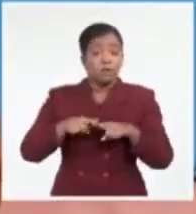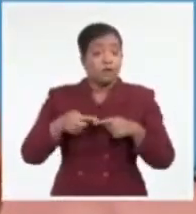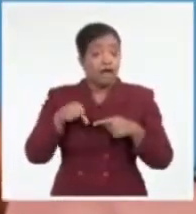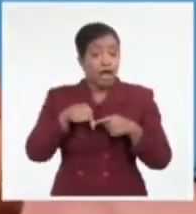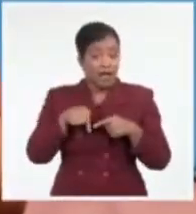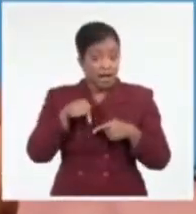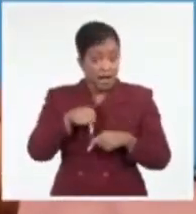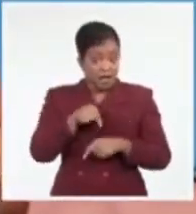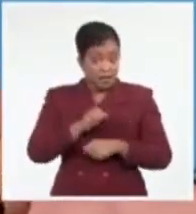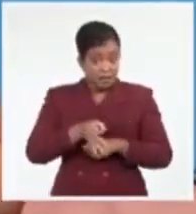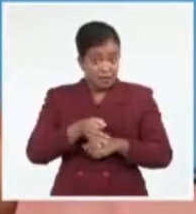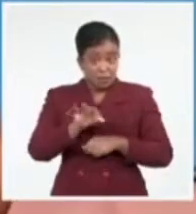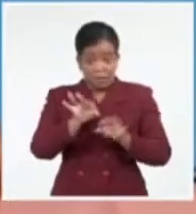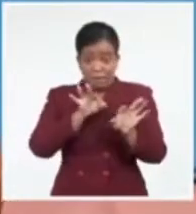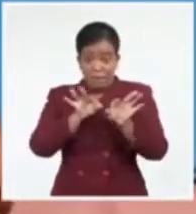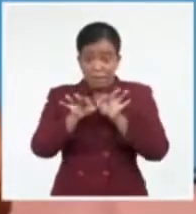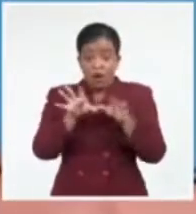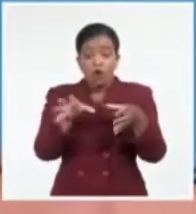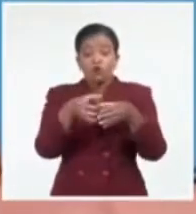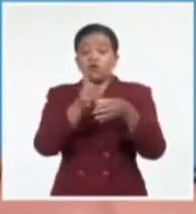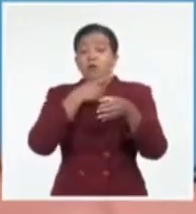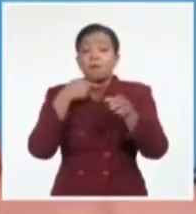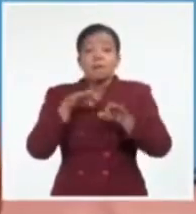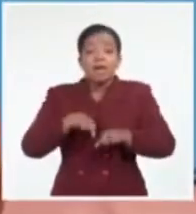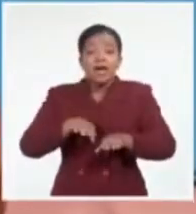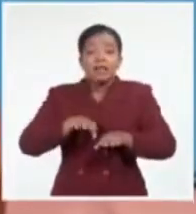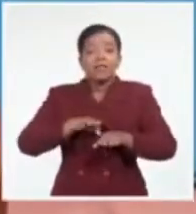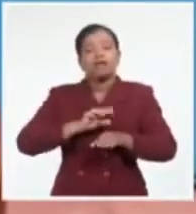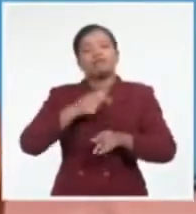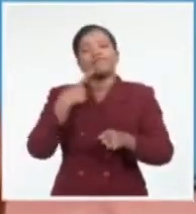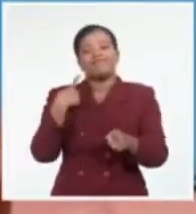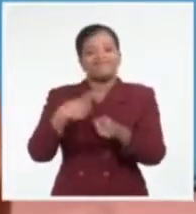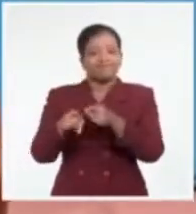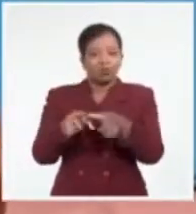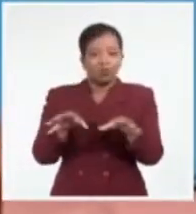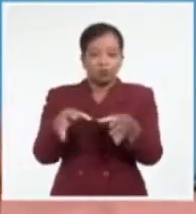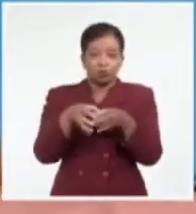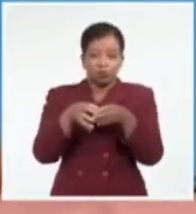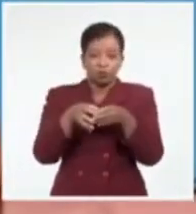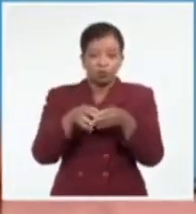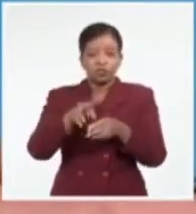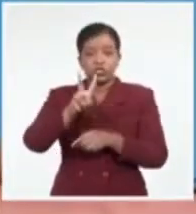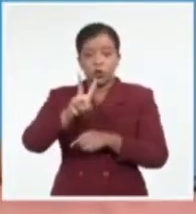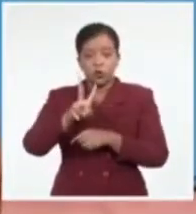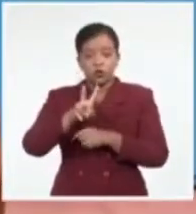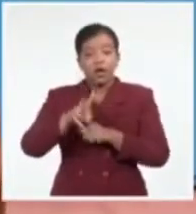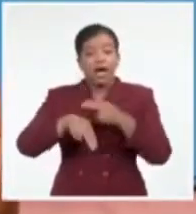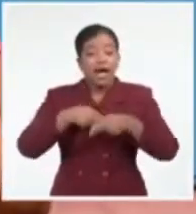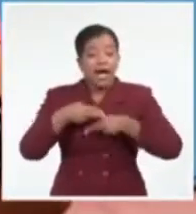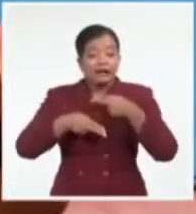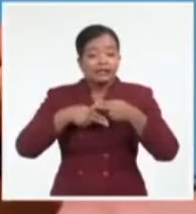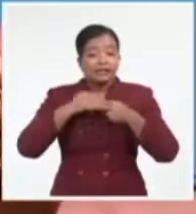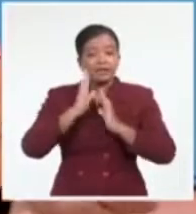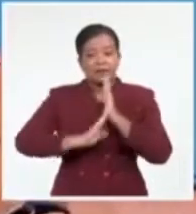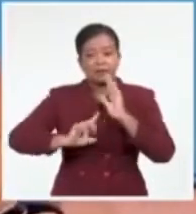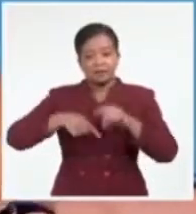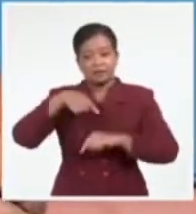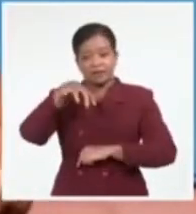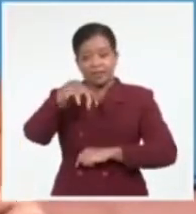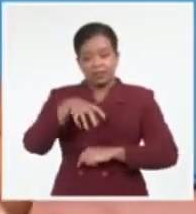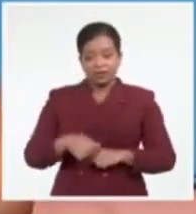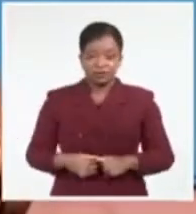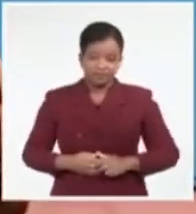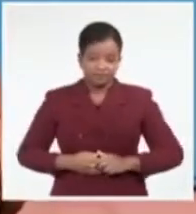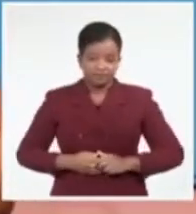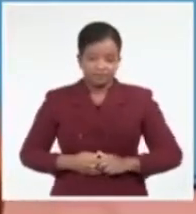de primera categoría el equipo que pierda pasa a una segunda división que se va a efectuar el mes próximo en Pinar del Río. Entre lo